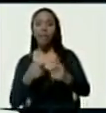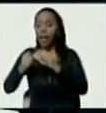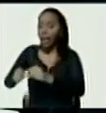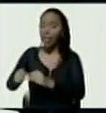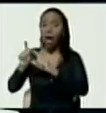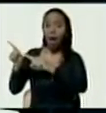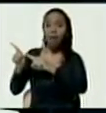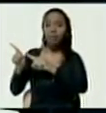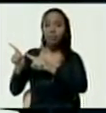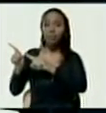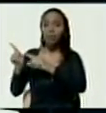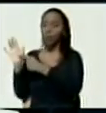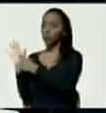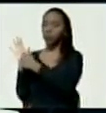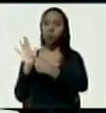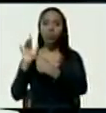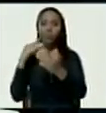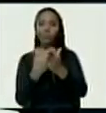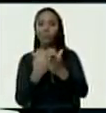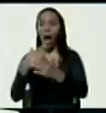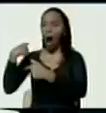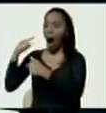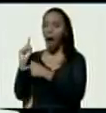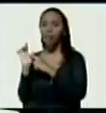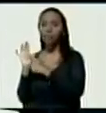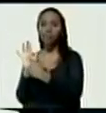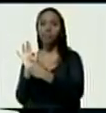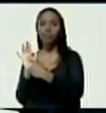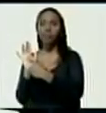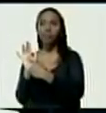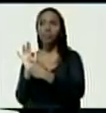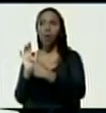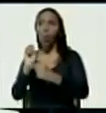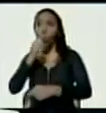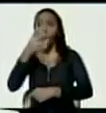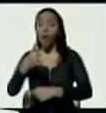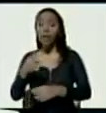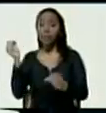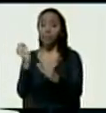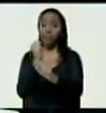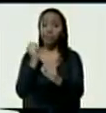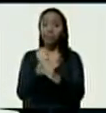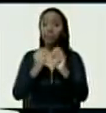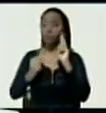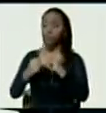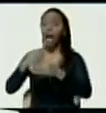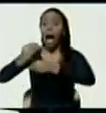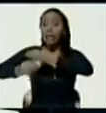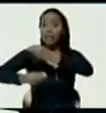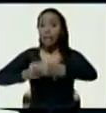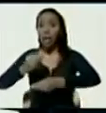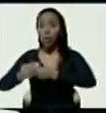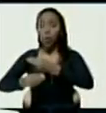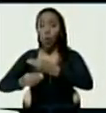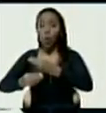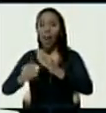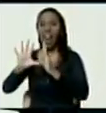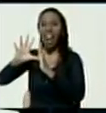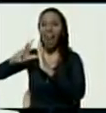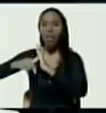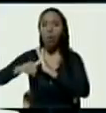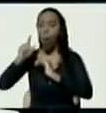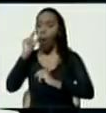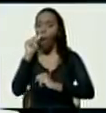efecto, demostrado los buenos esfuerzos, el buen trabajo que estaba haciendo el ladrón de